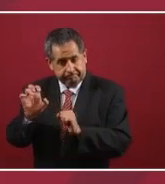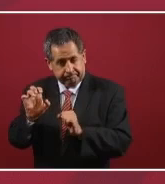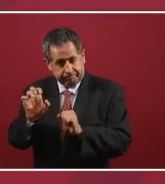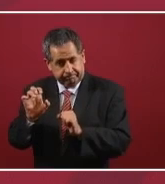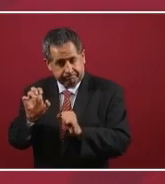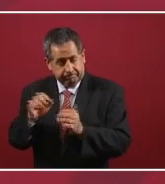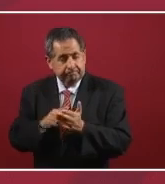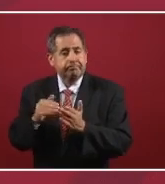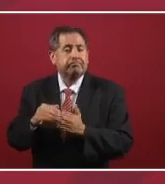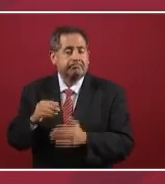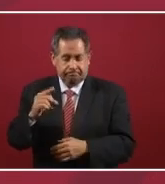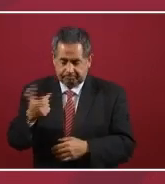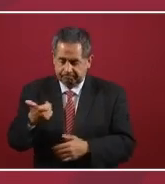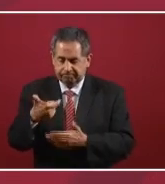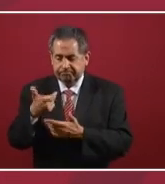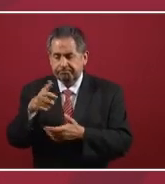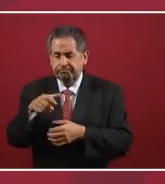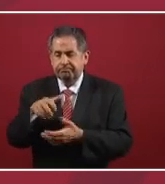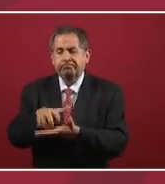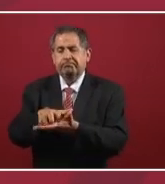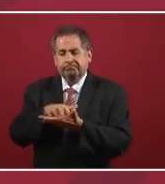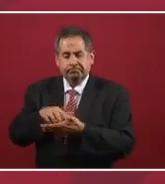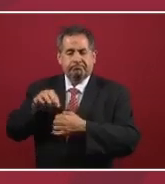1.600 millones de pesos,